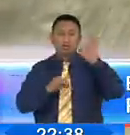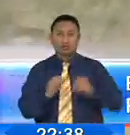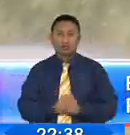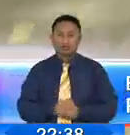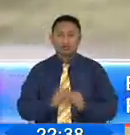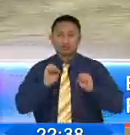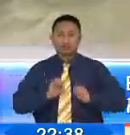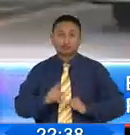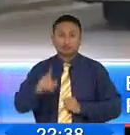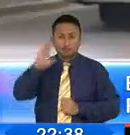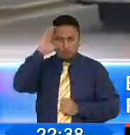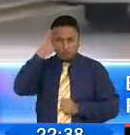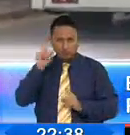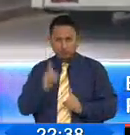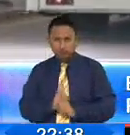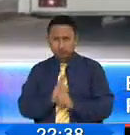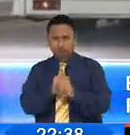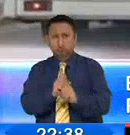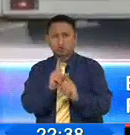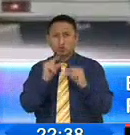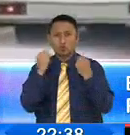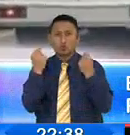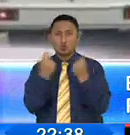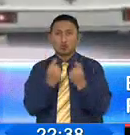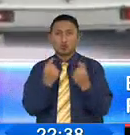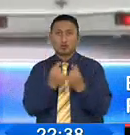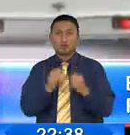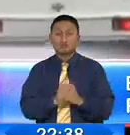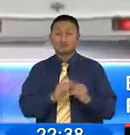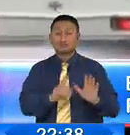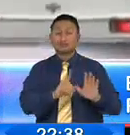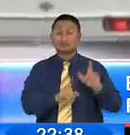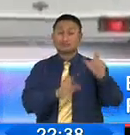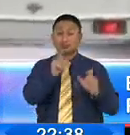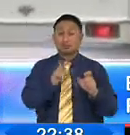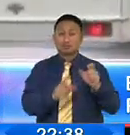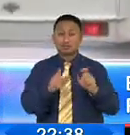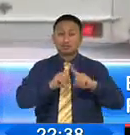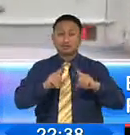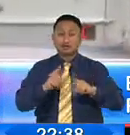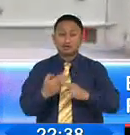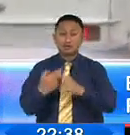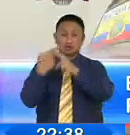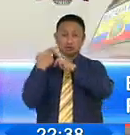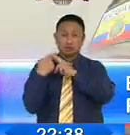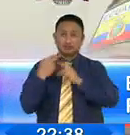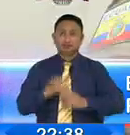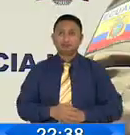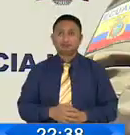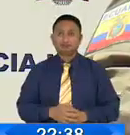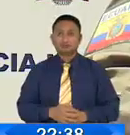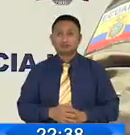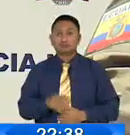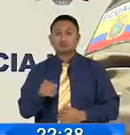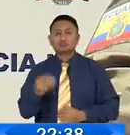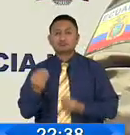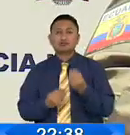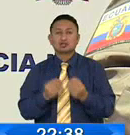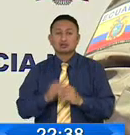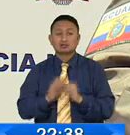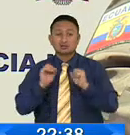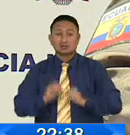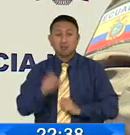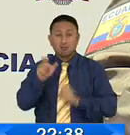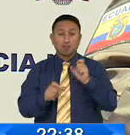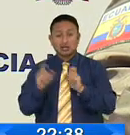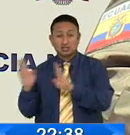seguimientos determinaron que actuaban en grupo, es decir, los seis detenidos cumplían roles y funciones. La modalidad de ellos, subirse entre la aglomeración